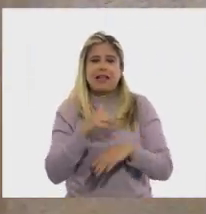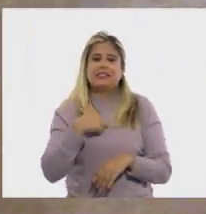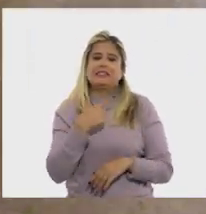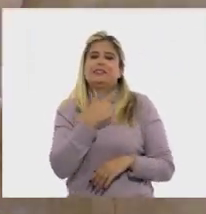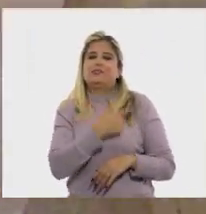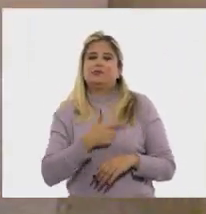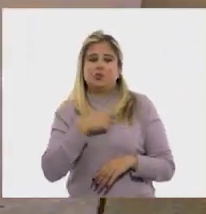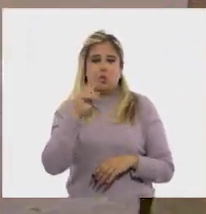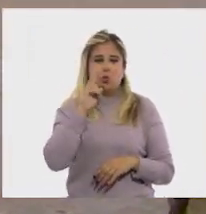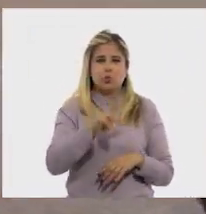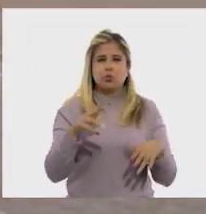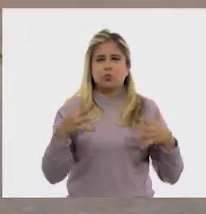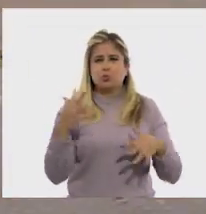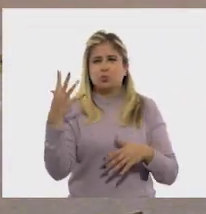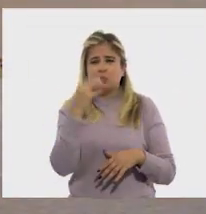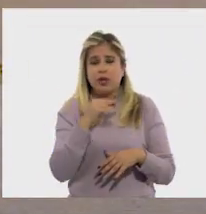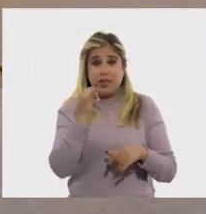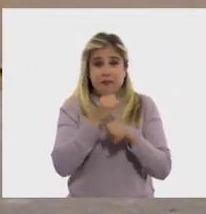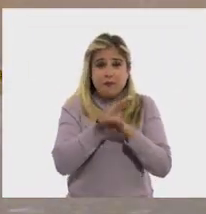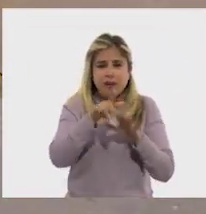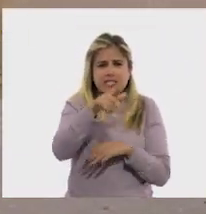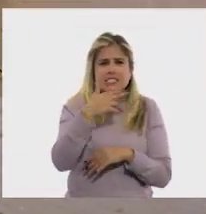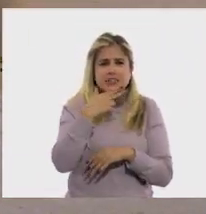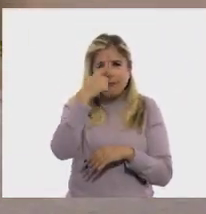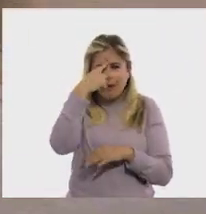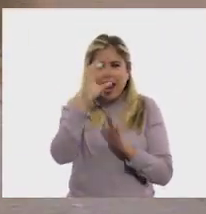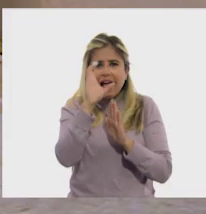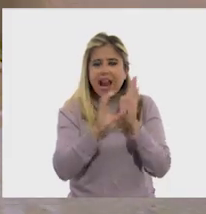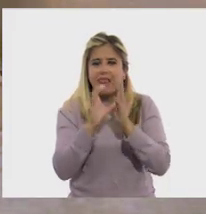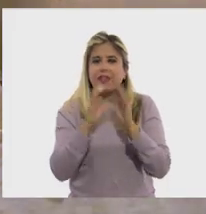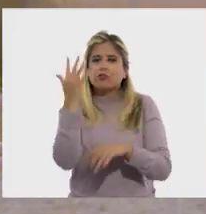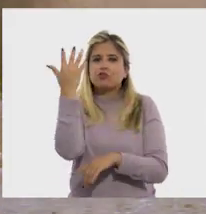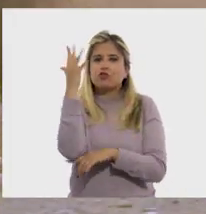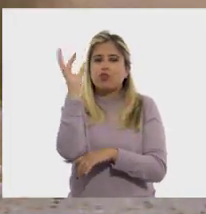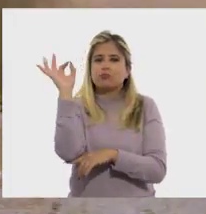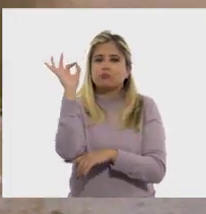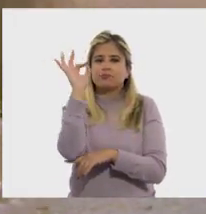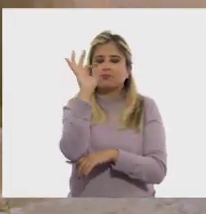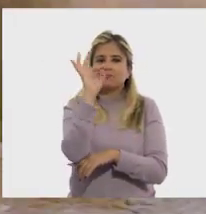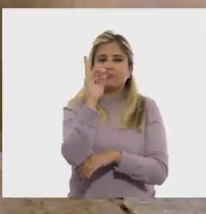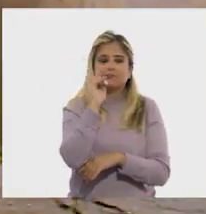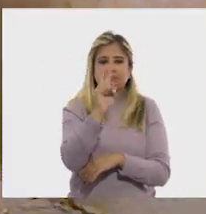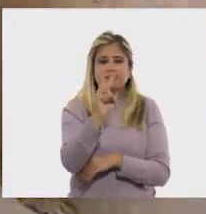y según la información que tengo, servía como calendario solar.